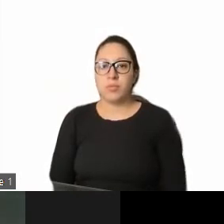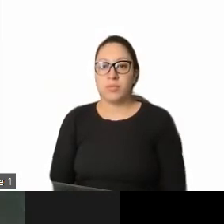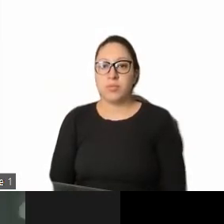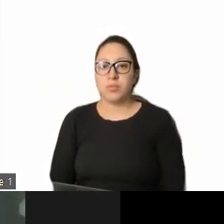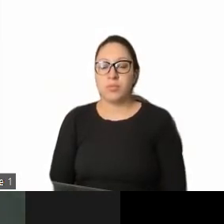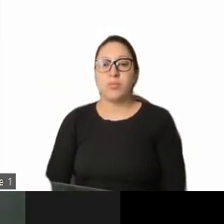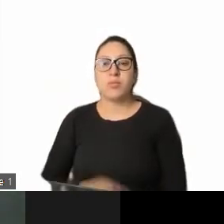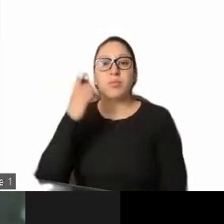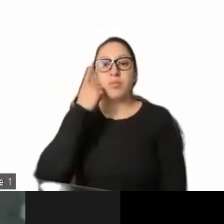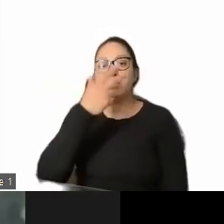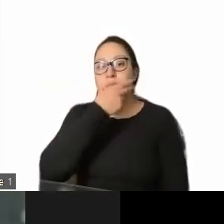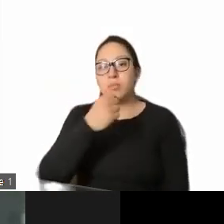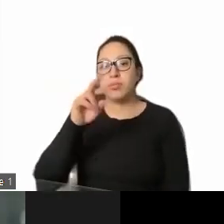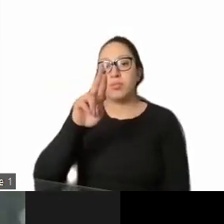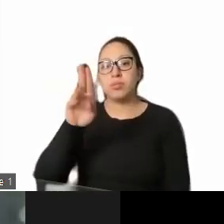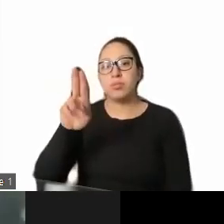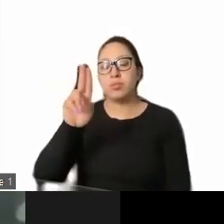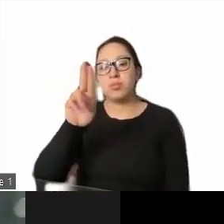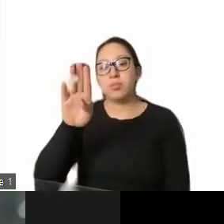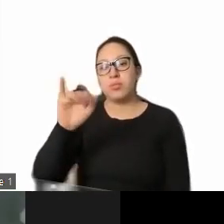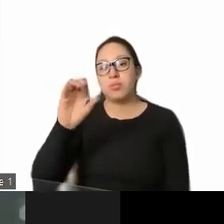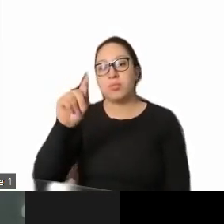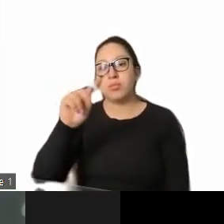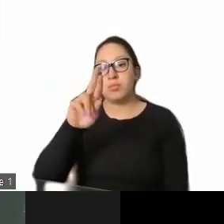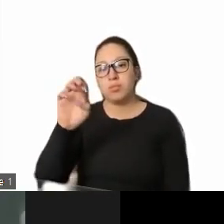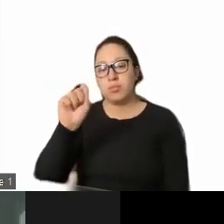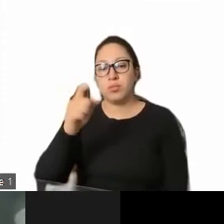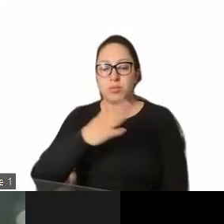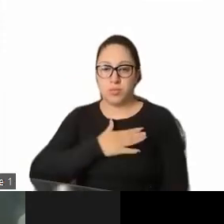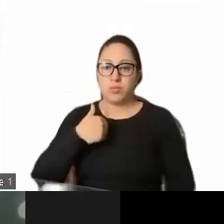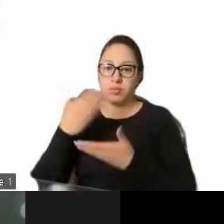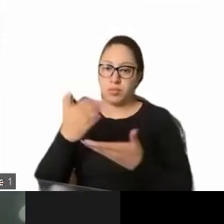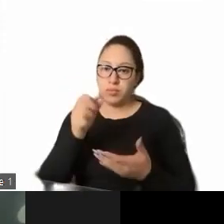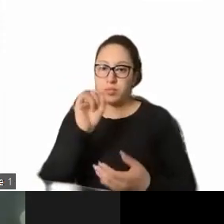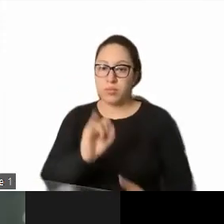Diputado Ricardo Rubio Torres, presente.